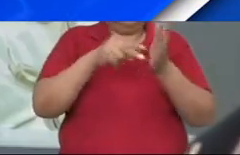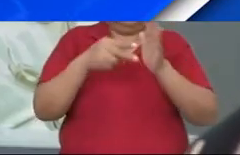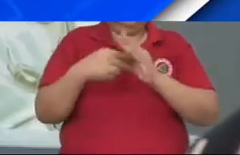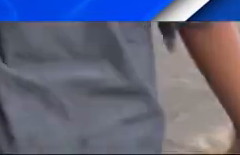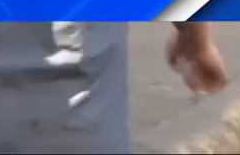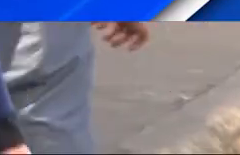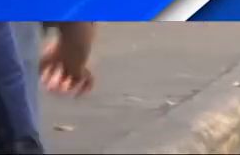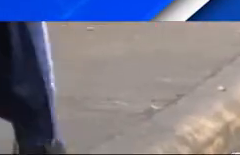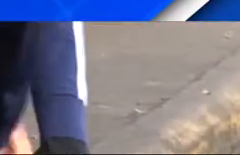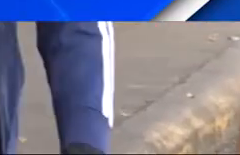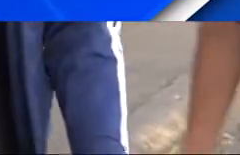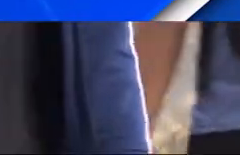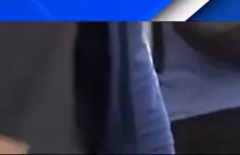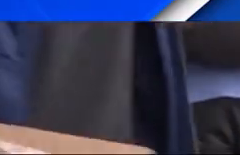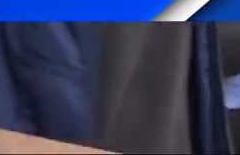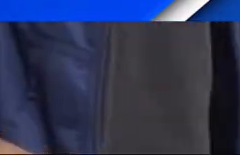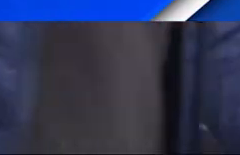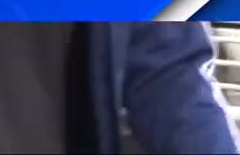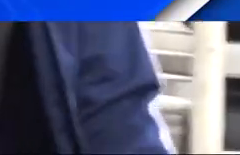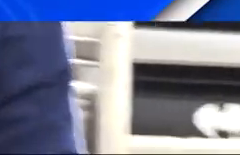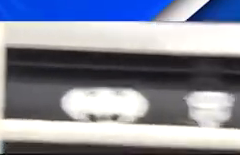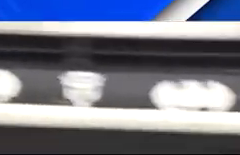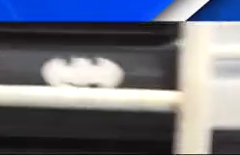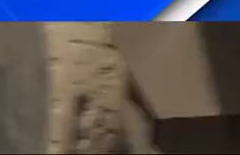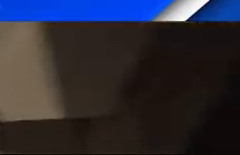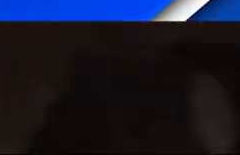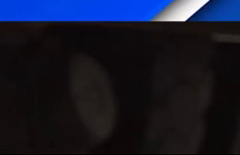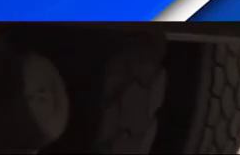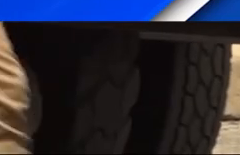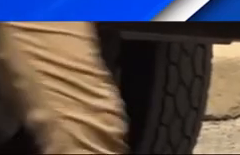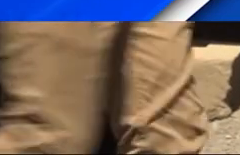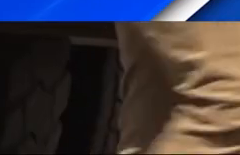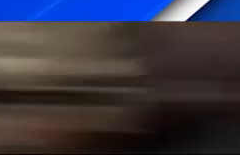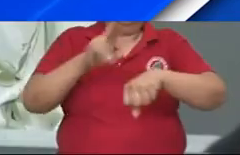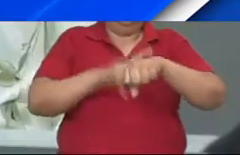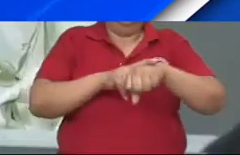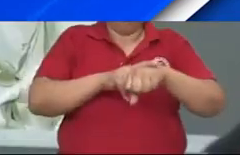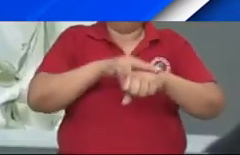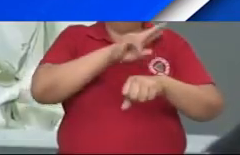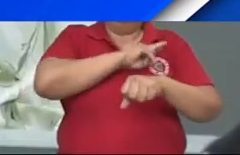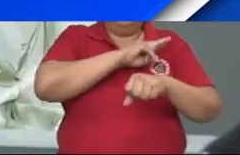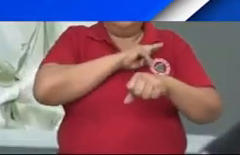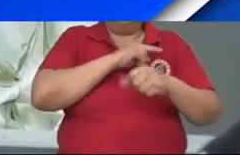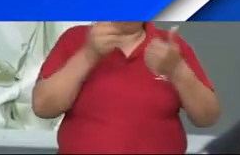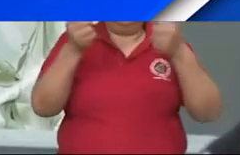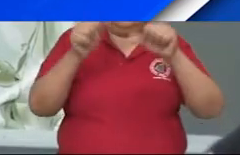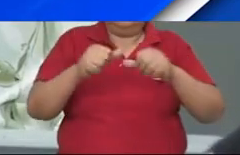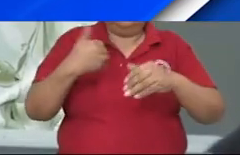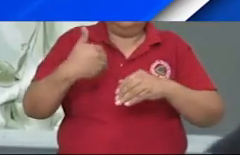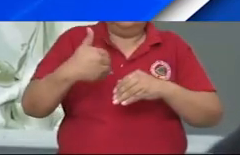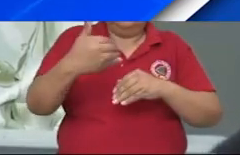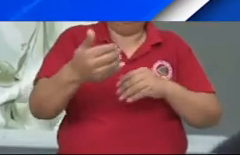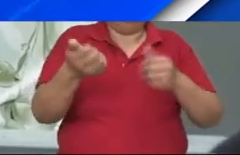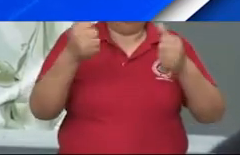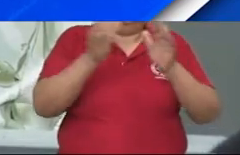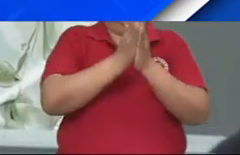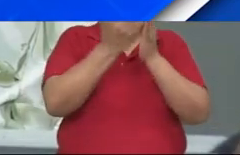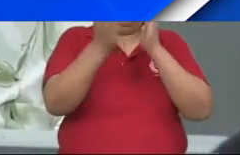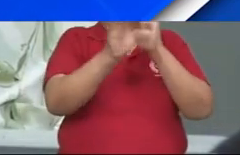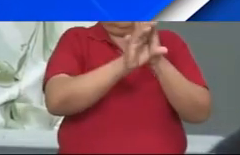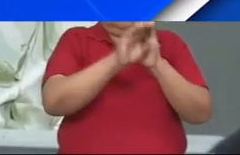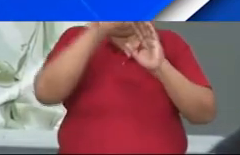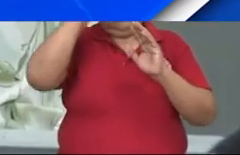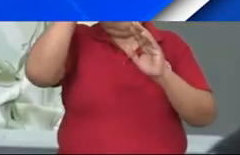las familias. Agregó que se han avanzado en los derechos de la familia. Ha sido consecuente con la